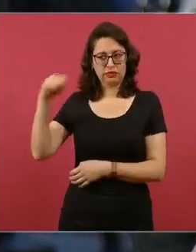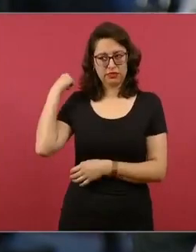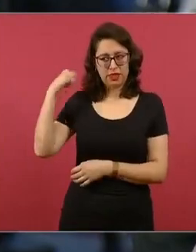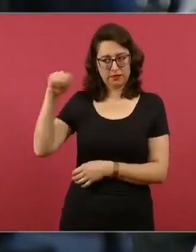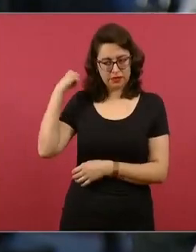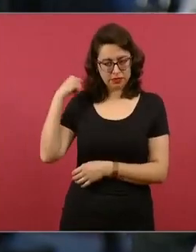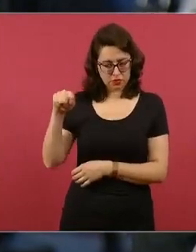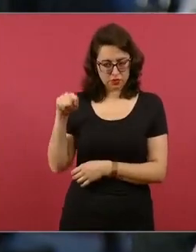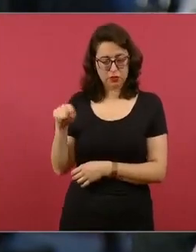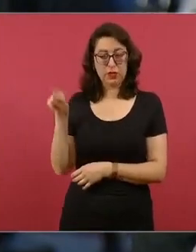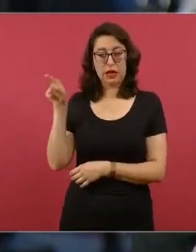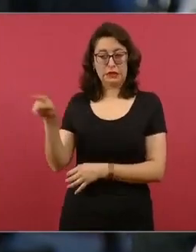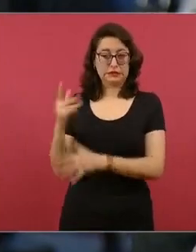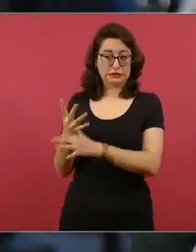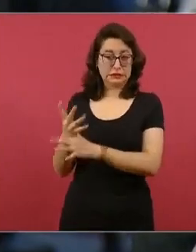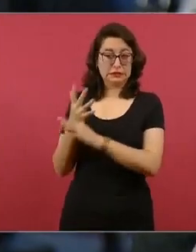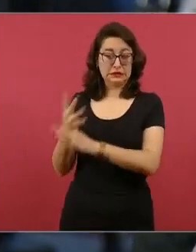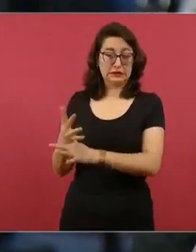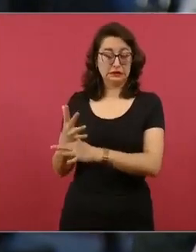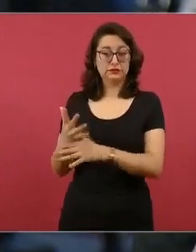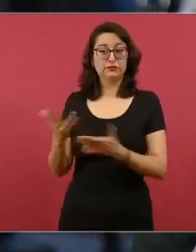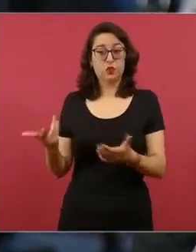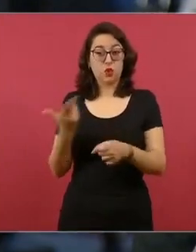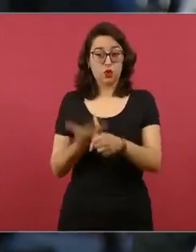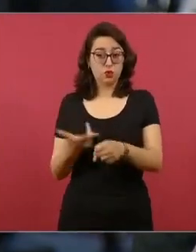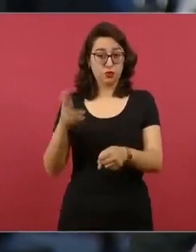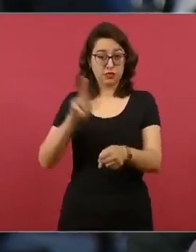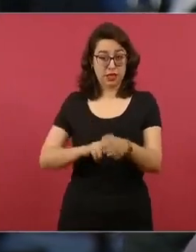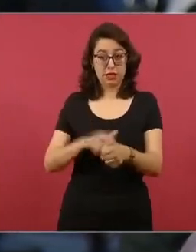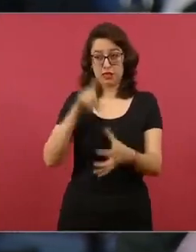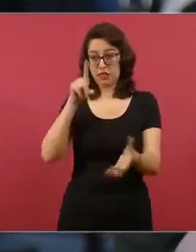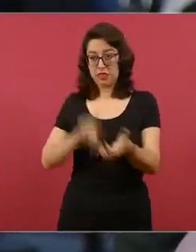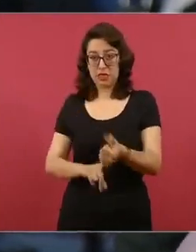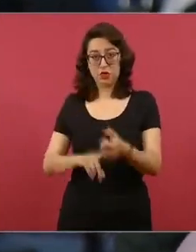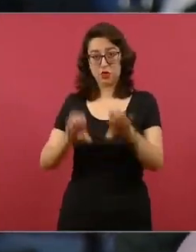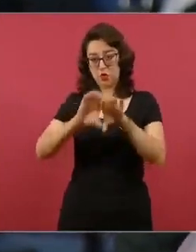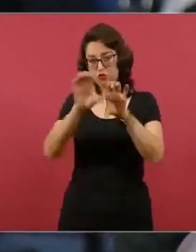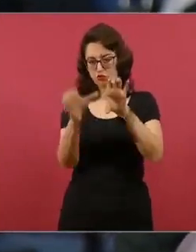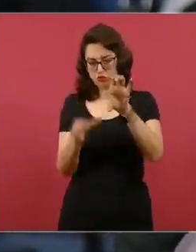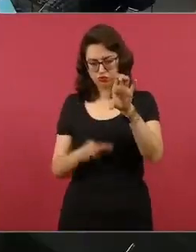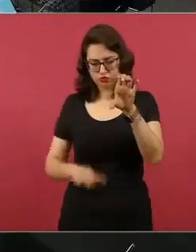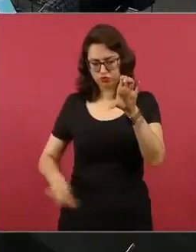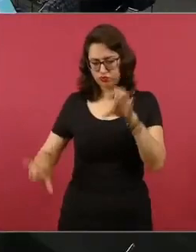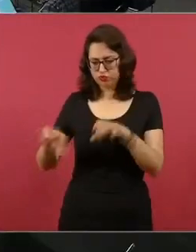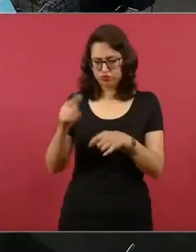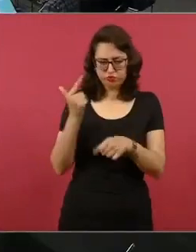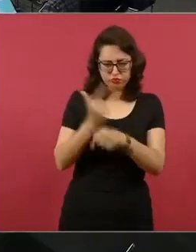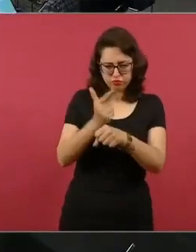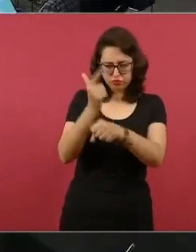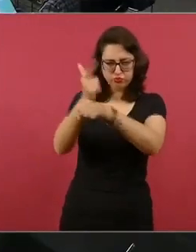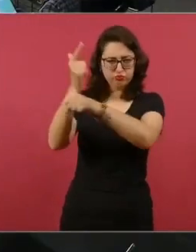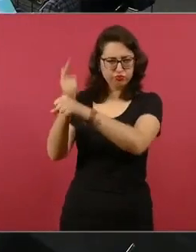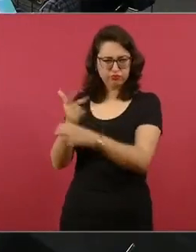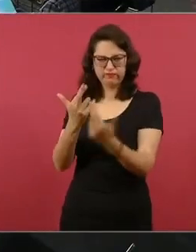en hospitales en el sureste. Él le mandó, bueno, ya un compendio de fotos,